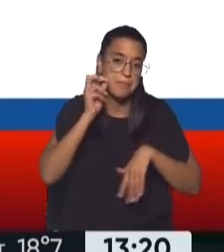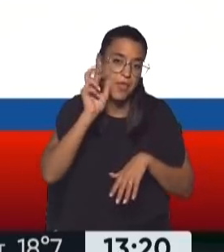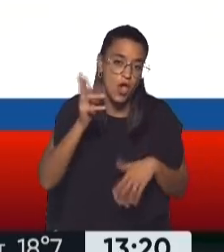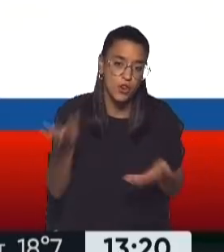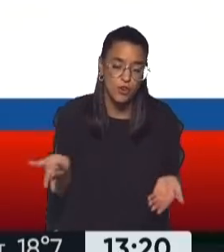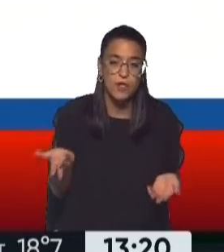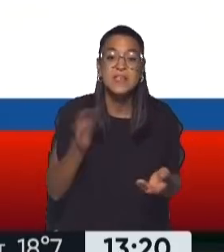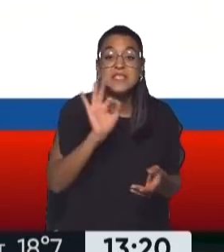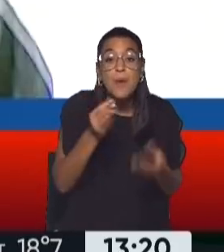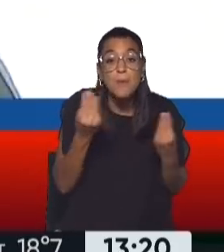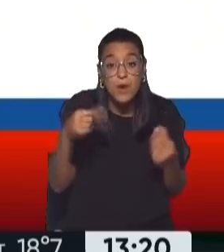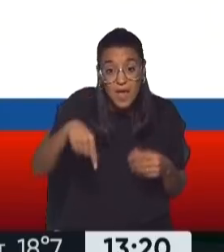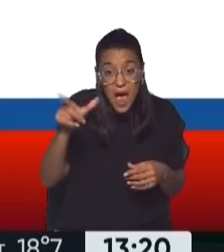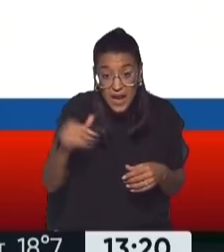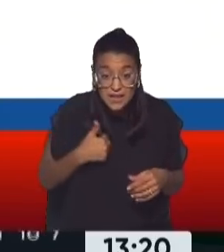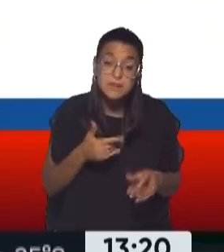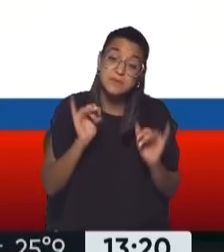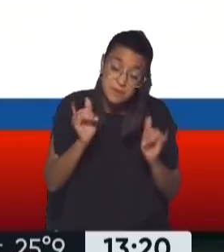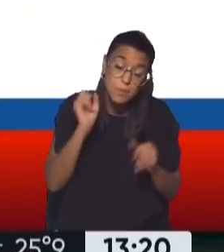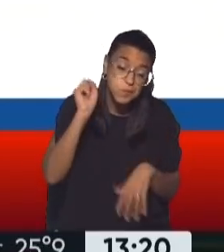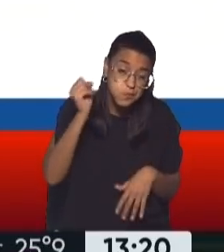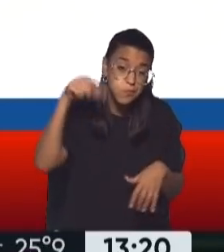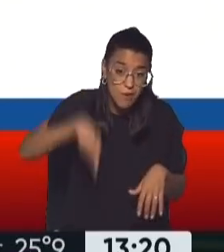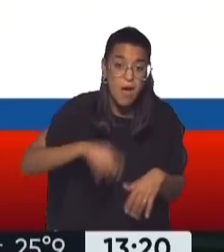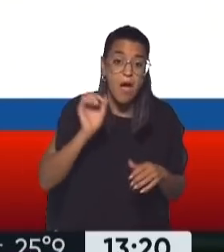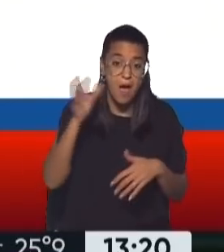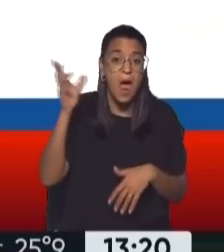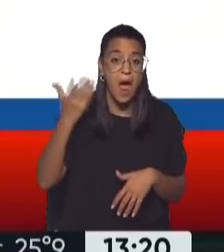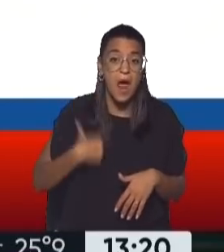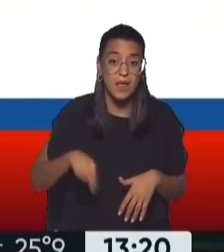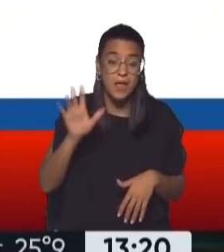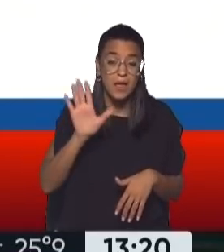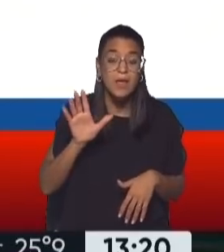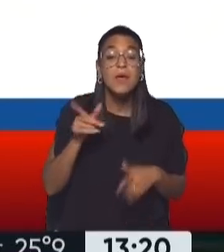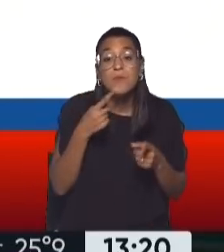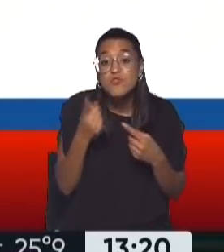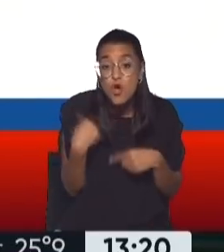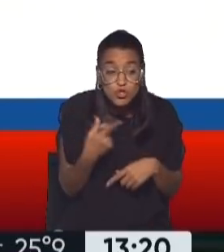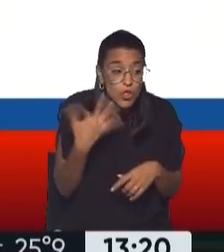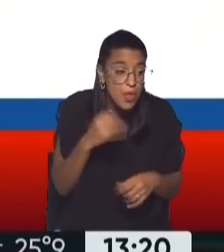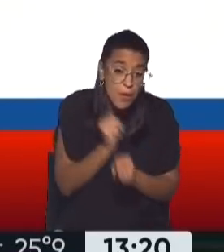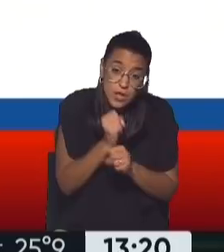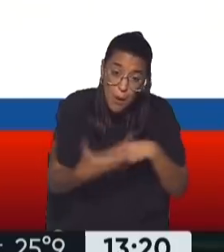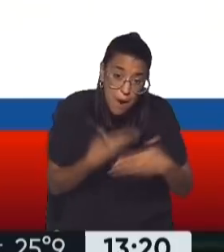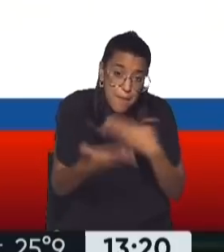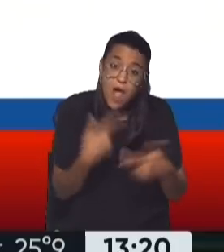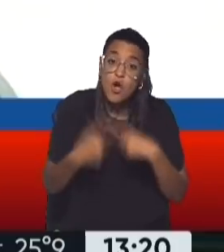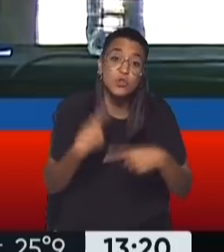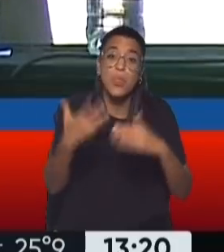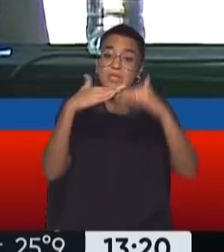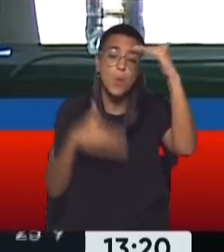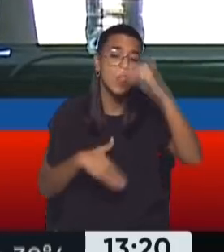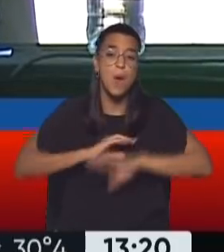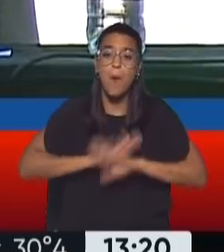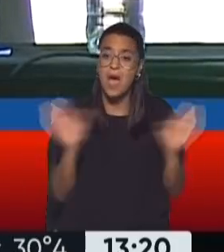¿Y eso saben que nos pasa en Argentina? Sí, nos pasa en Argentina. Y nosotros tenemos que trabajar para terminar con esa desigualdad.